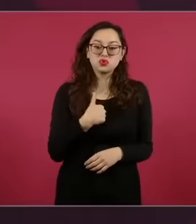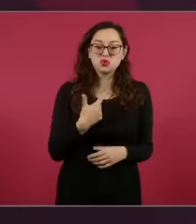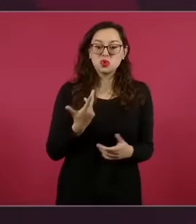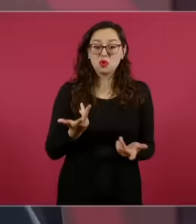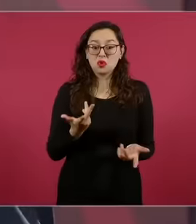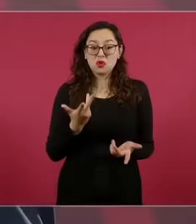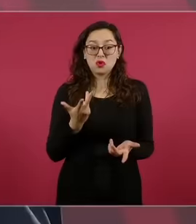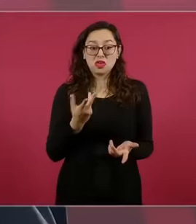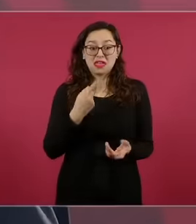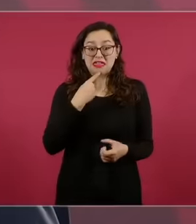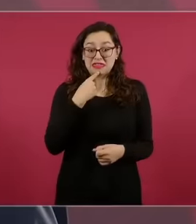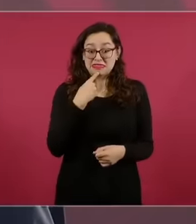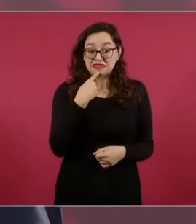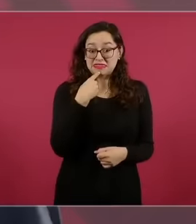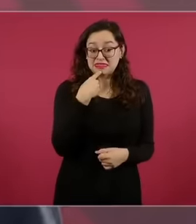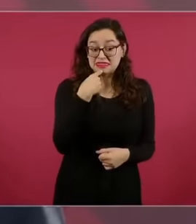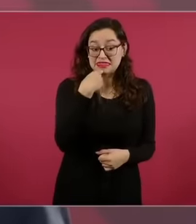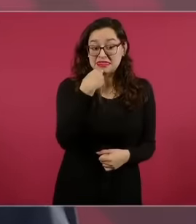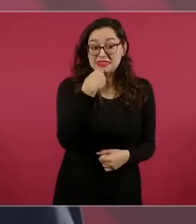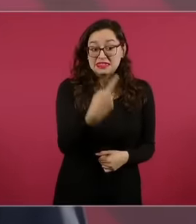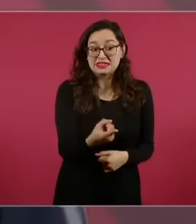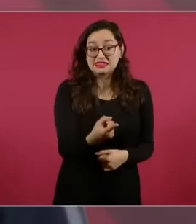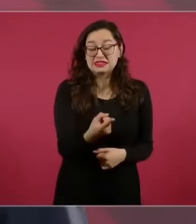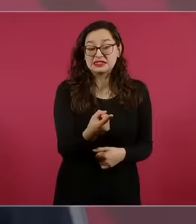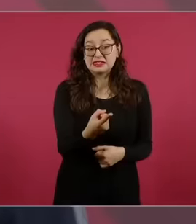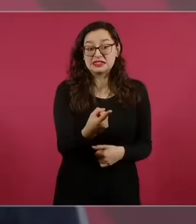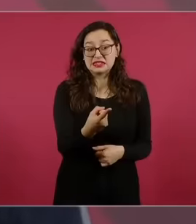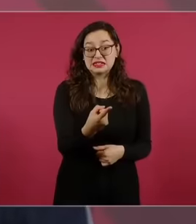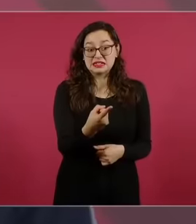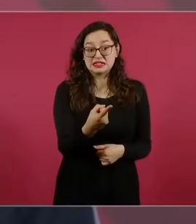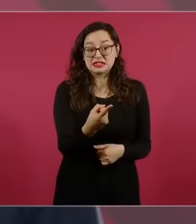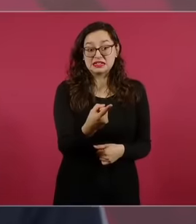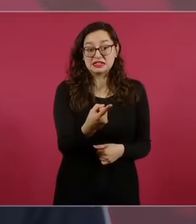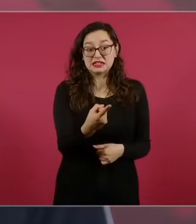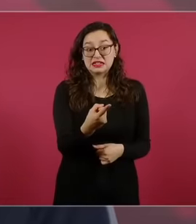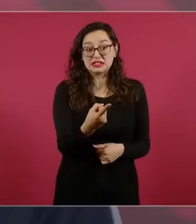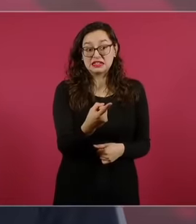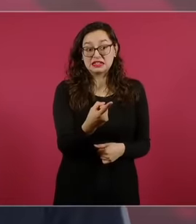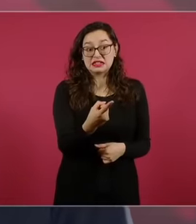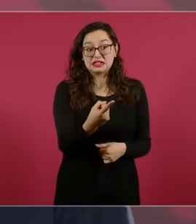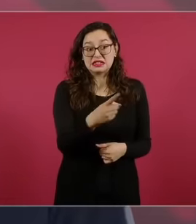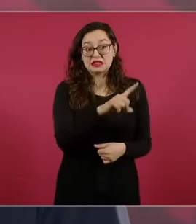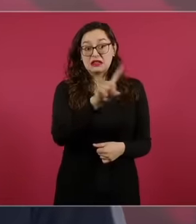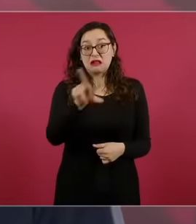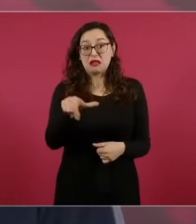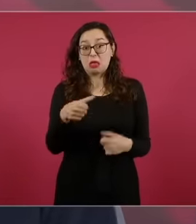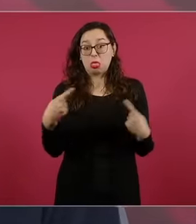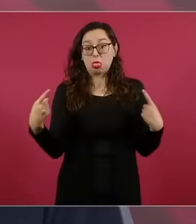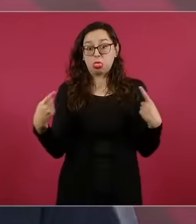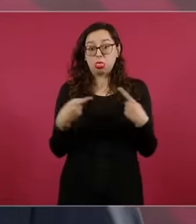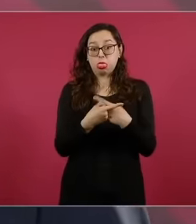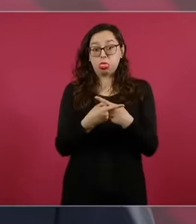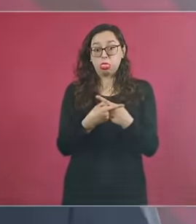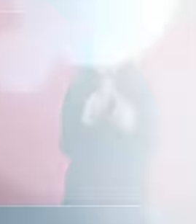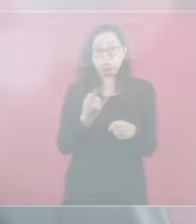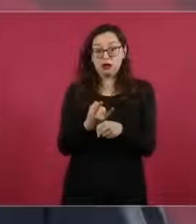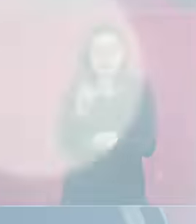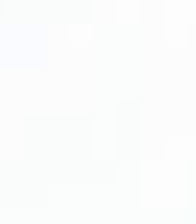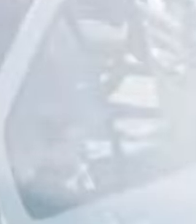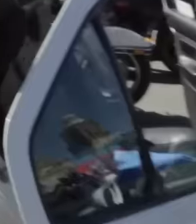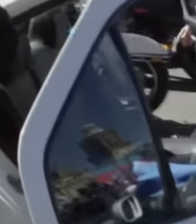partir de ahora cierra su ciclo. Con esto le decimos, gracias